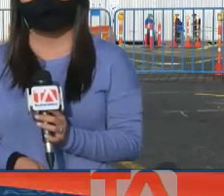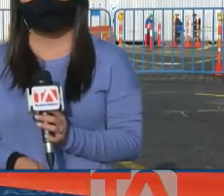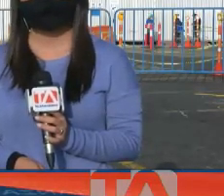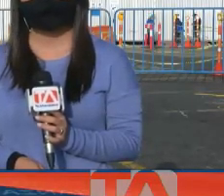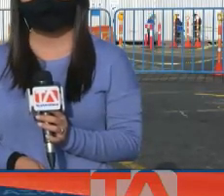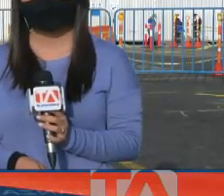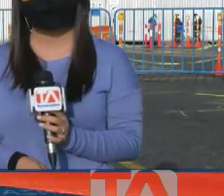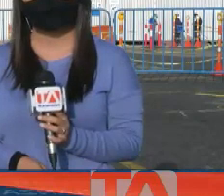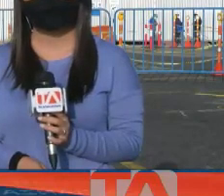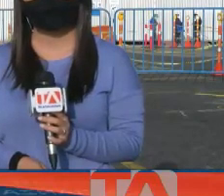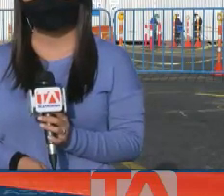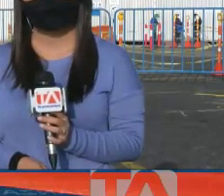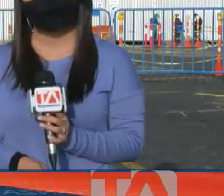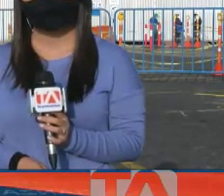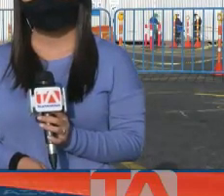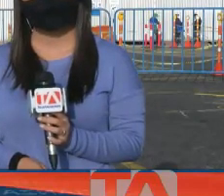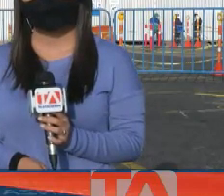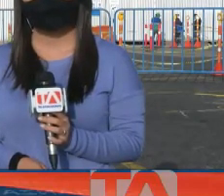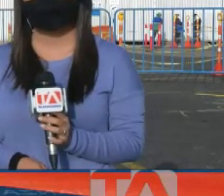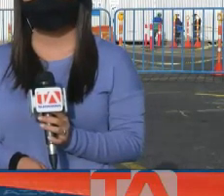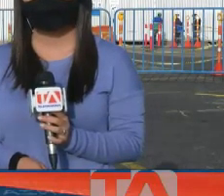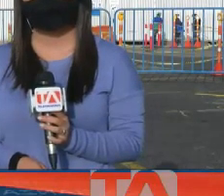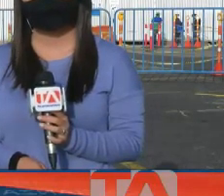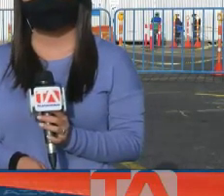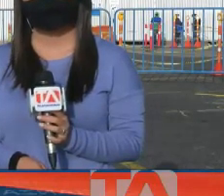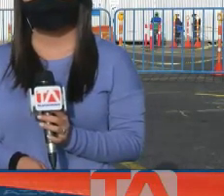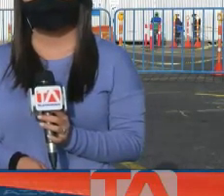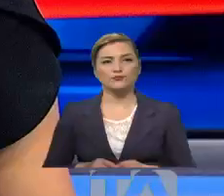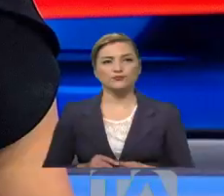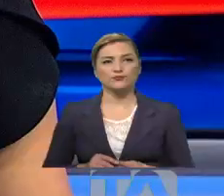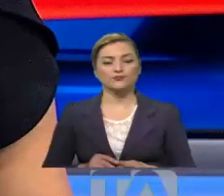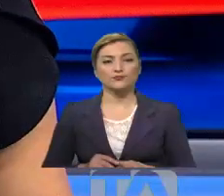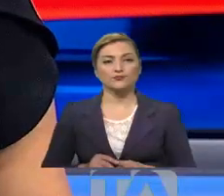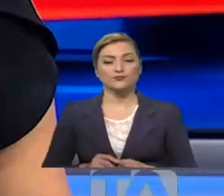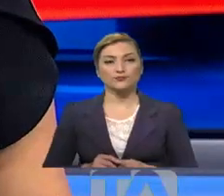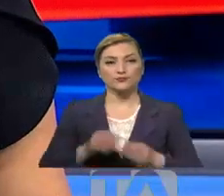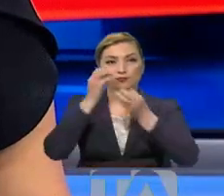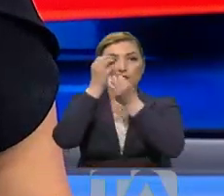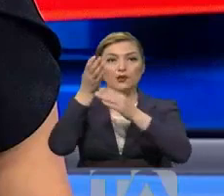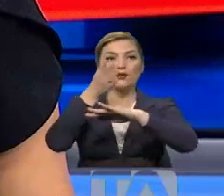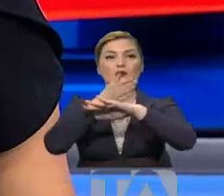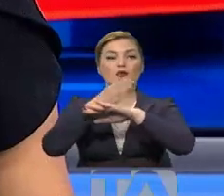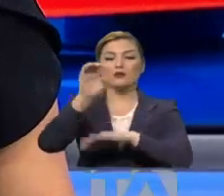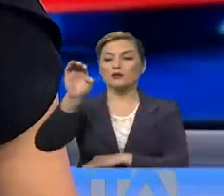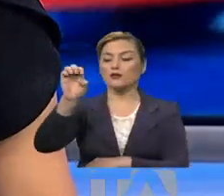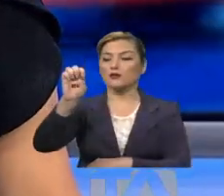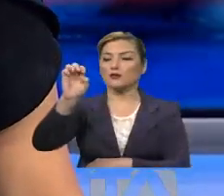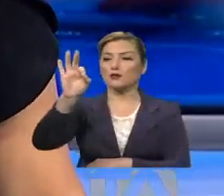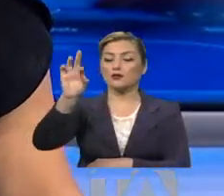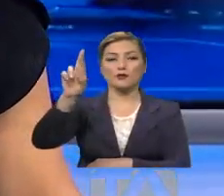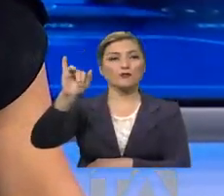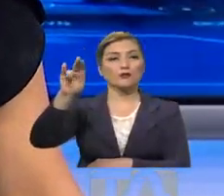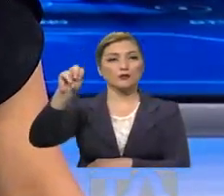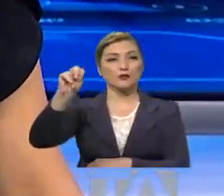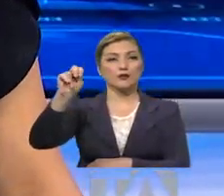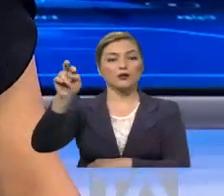también para conocer detalles de esta información. Ahora iniciamos aquí con las noticias. Y como ya les decíamos, Efraín Ruales fue asesinado